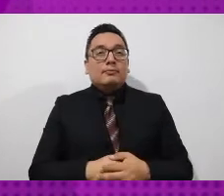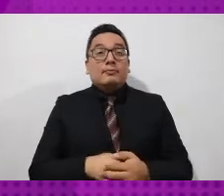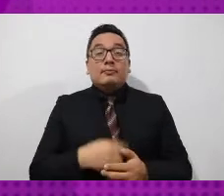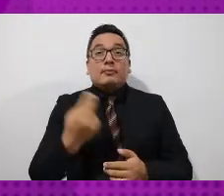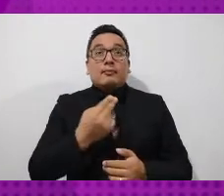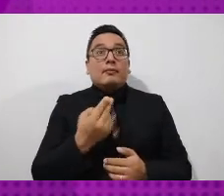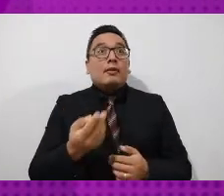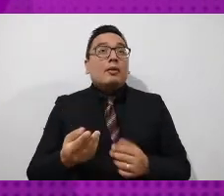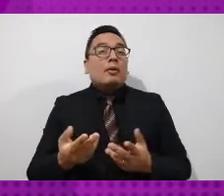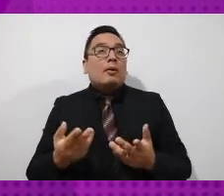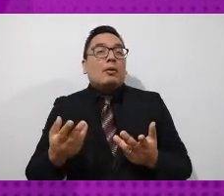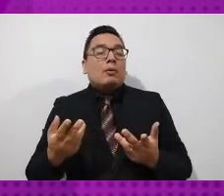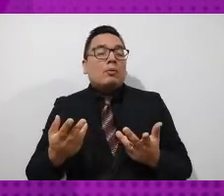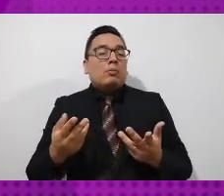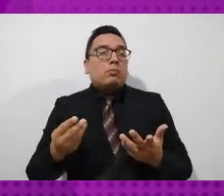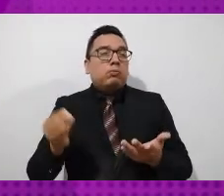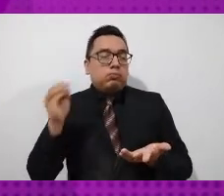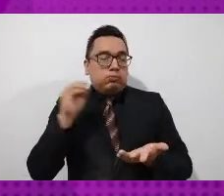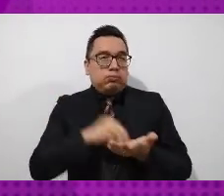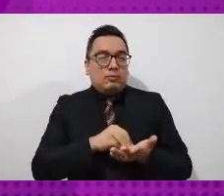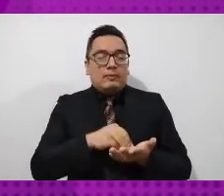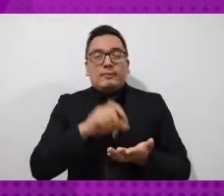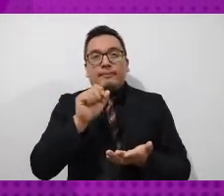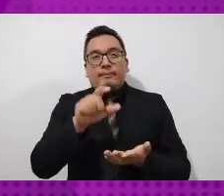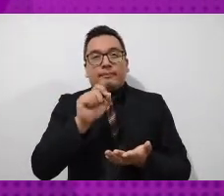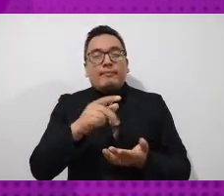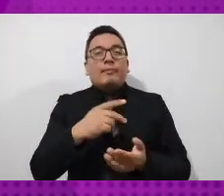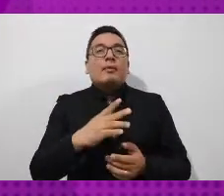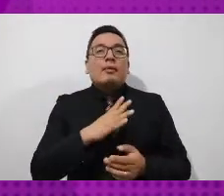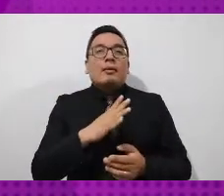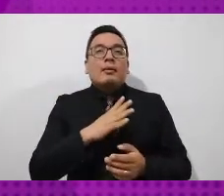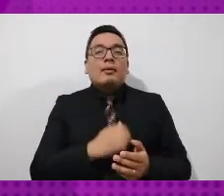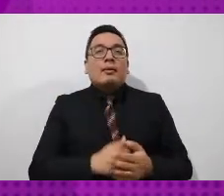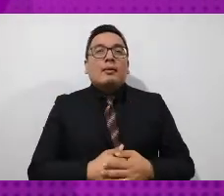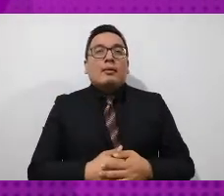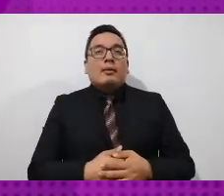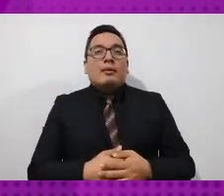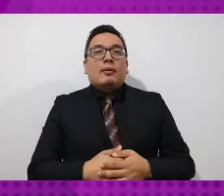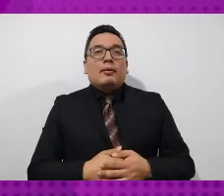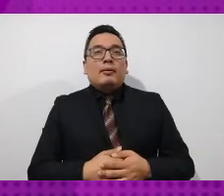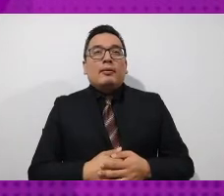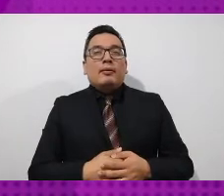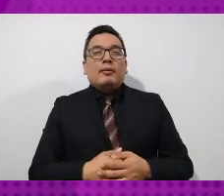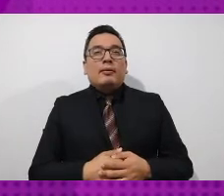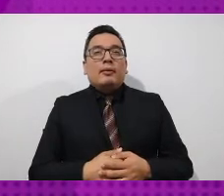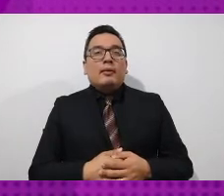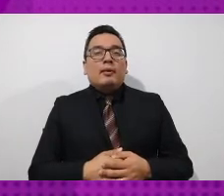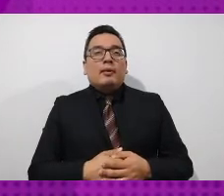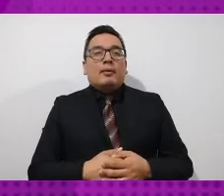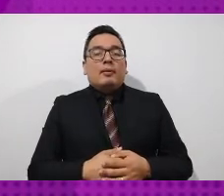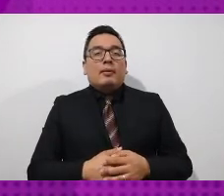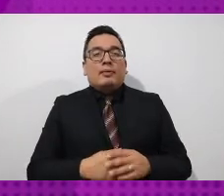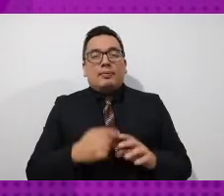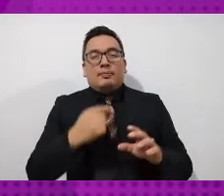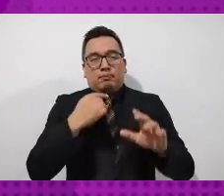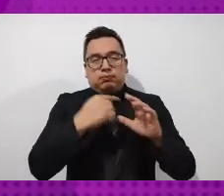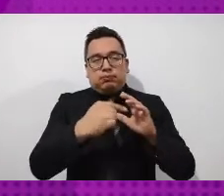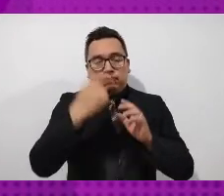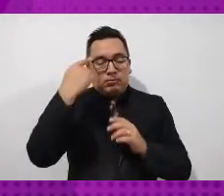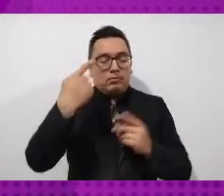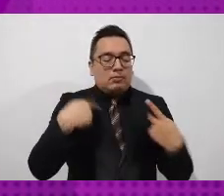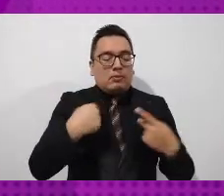que acompañar el archivo digital para que pueda en su momento ser